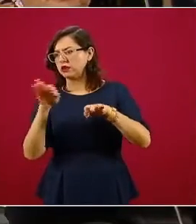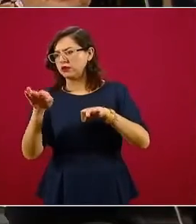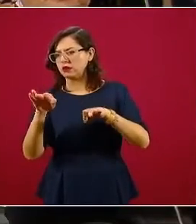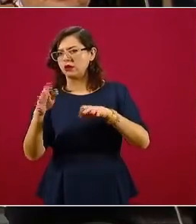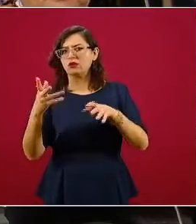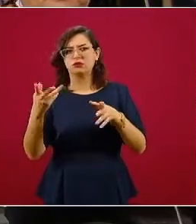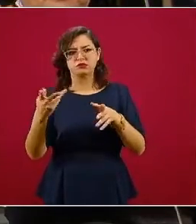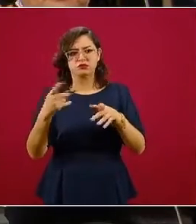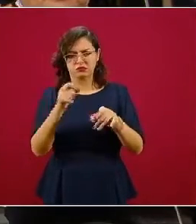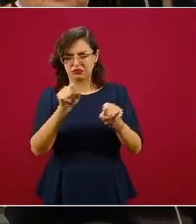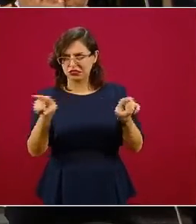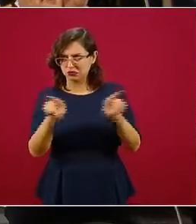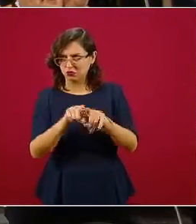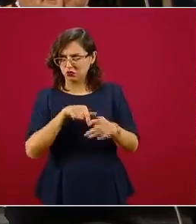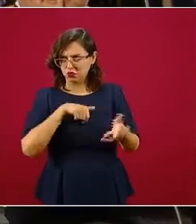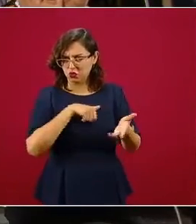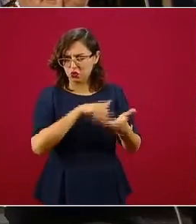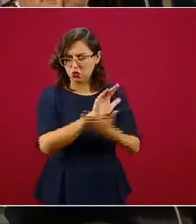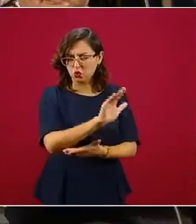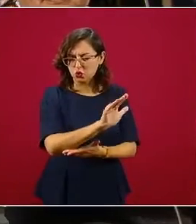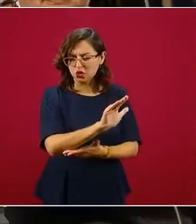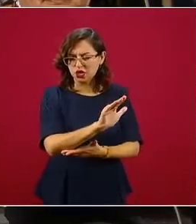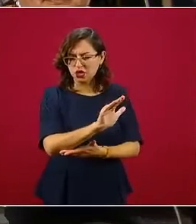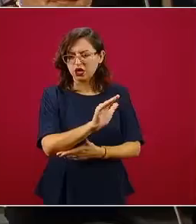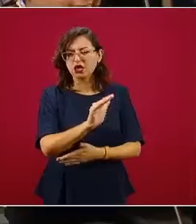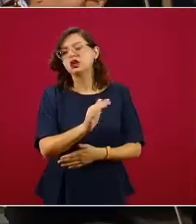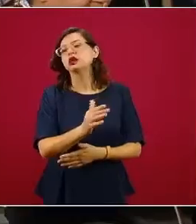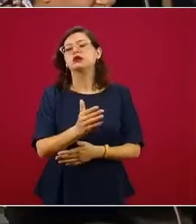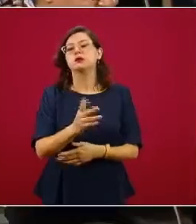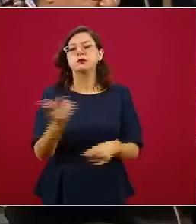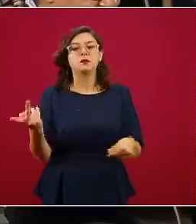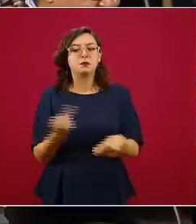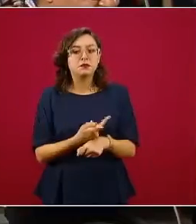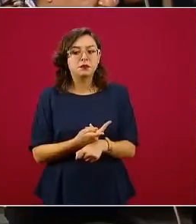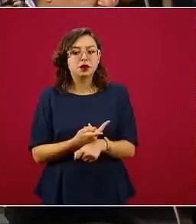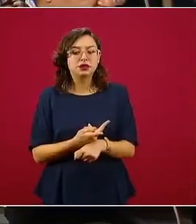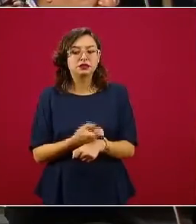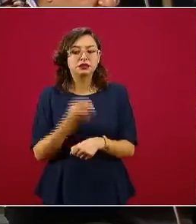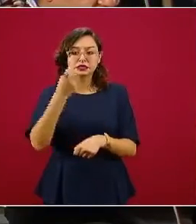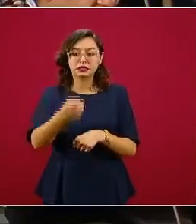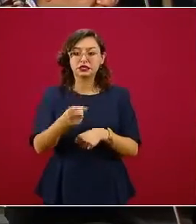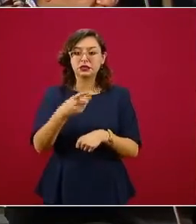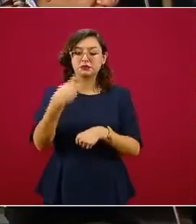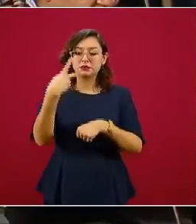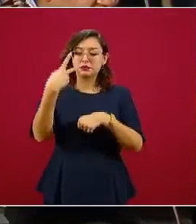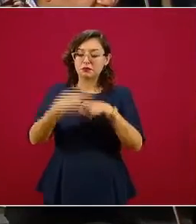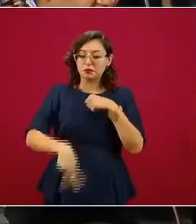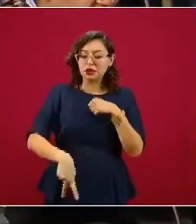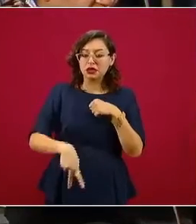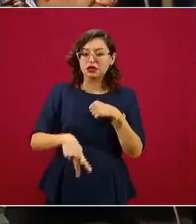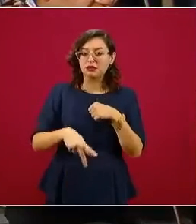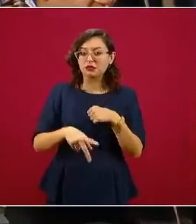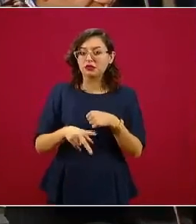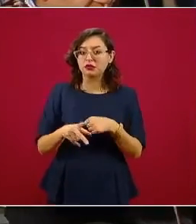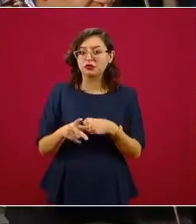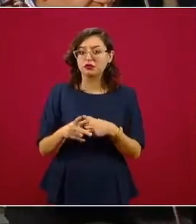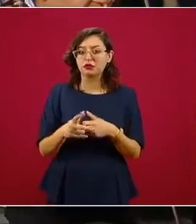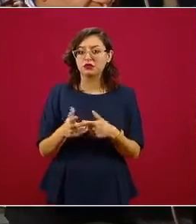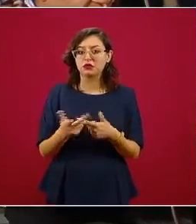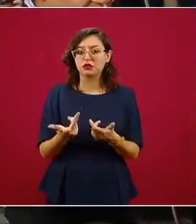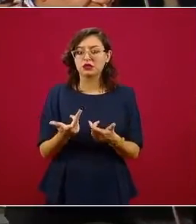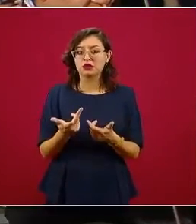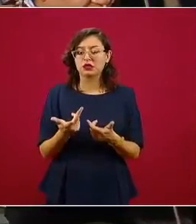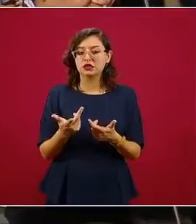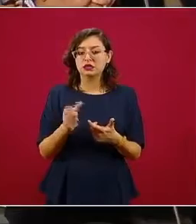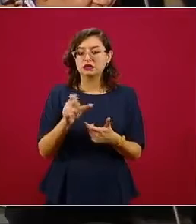empleo. Yo le preguntaría, ¿es así? ¿Hay ese riesgo de que se elimine el